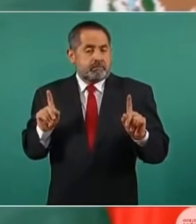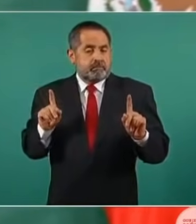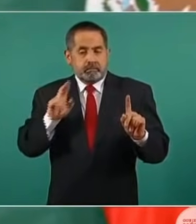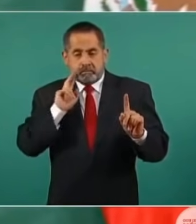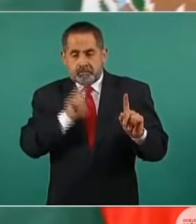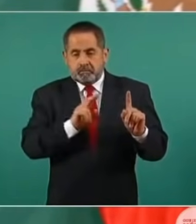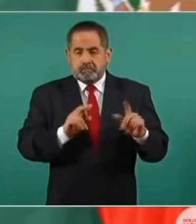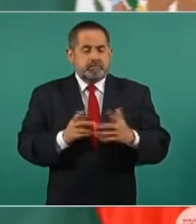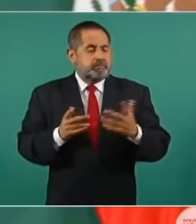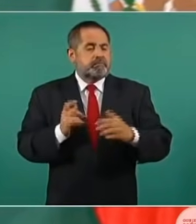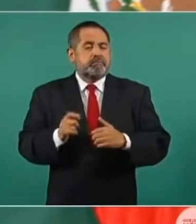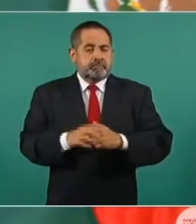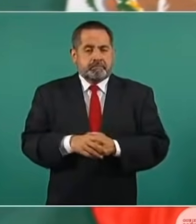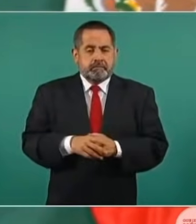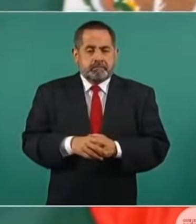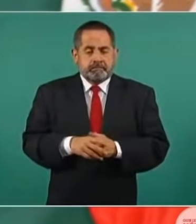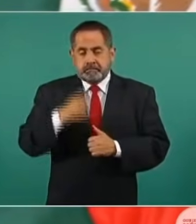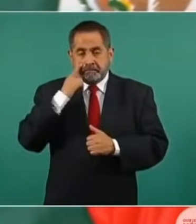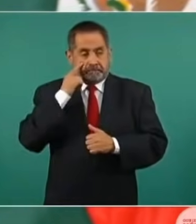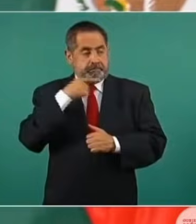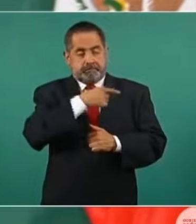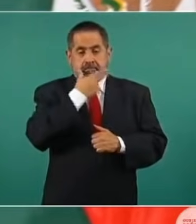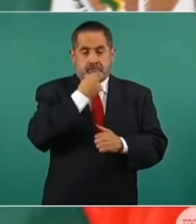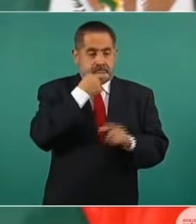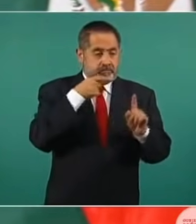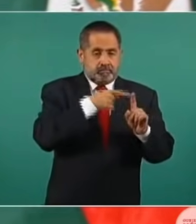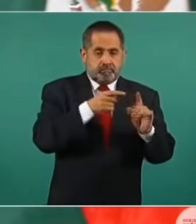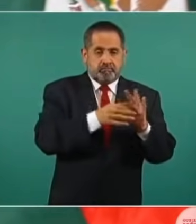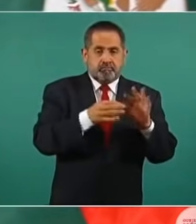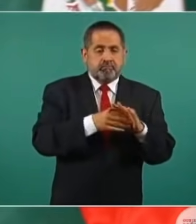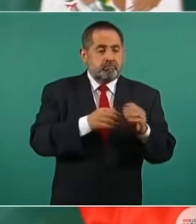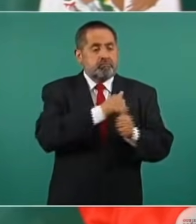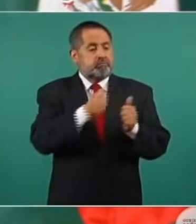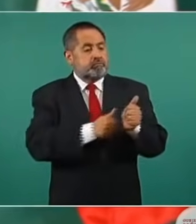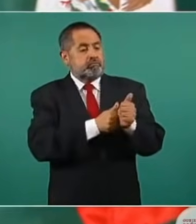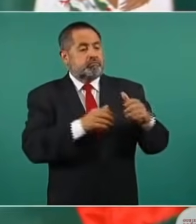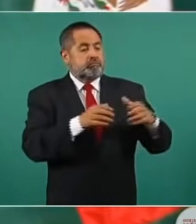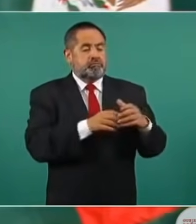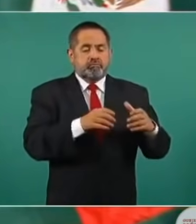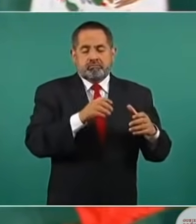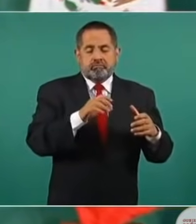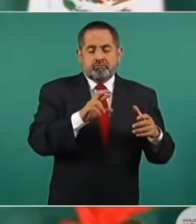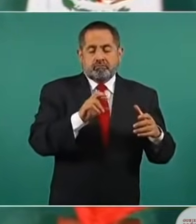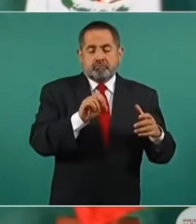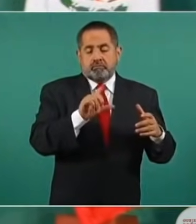El artículo de Goldenberg es apoyado por Rolando Cordera.